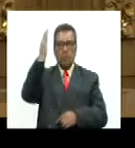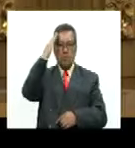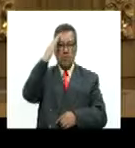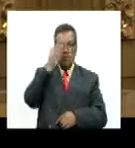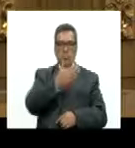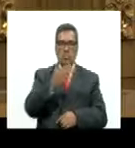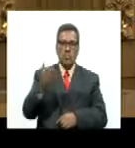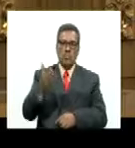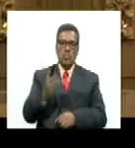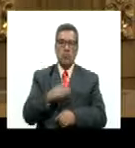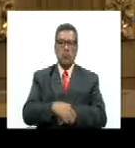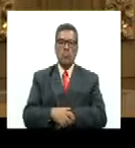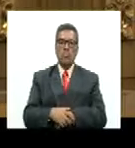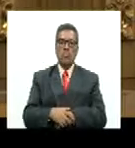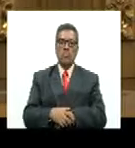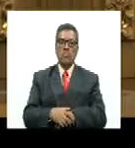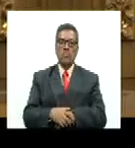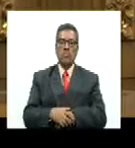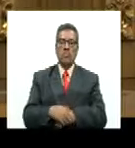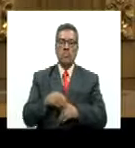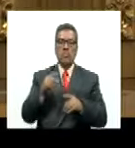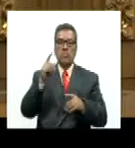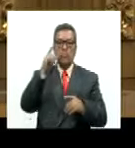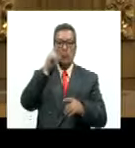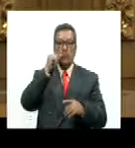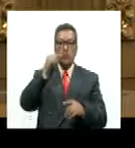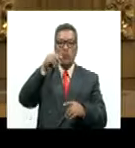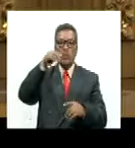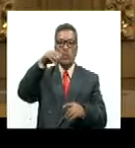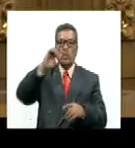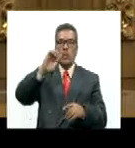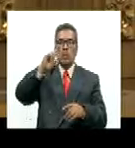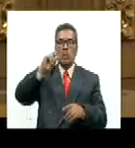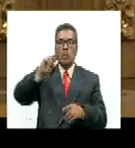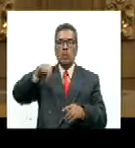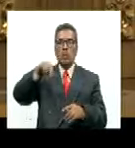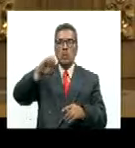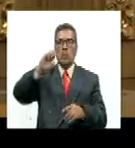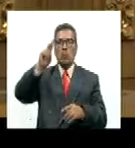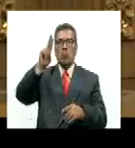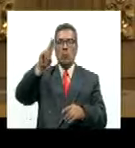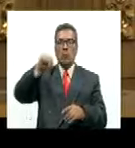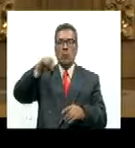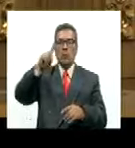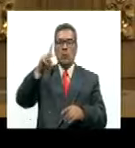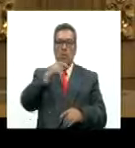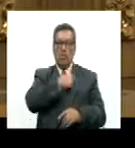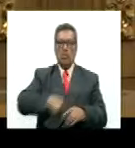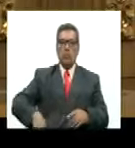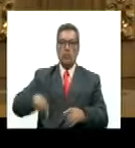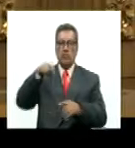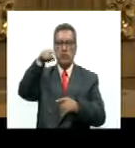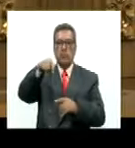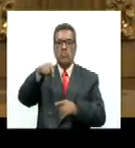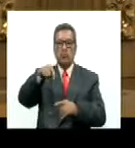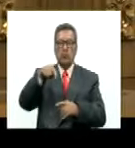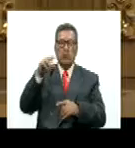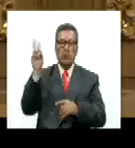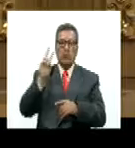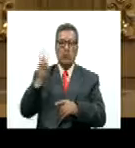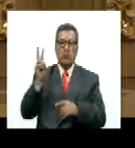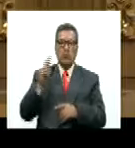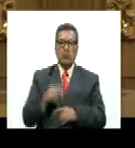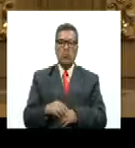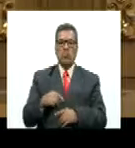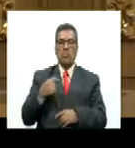reconocimiento del ciudadano Edmundo González Urrutia como presidente electo. Lo que,